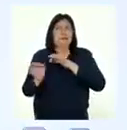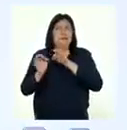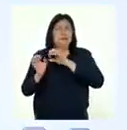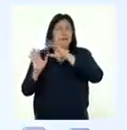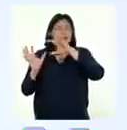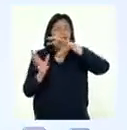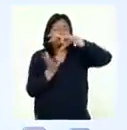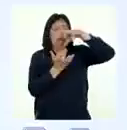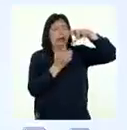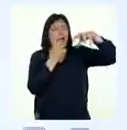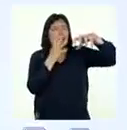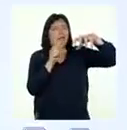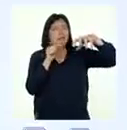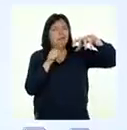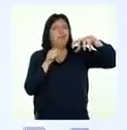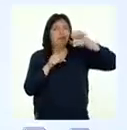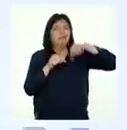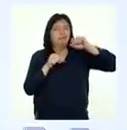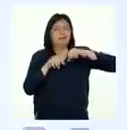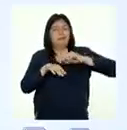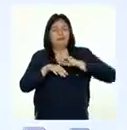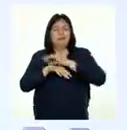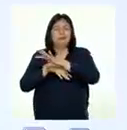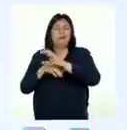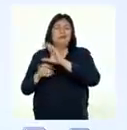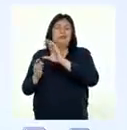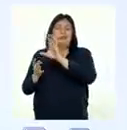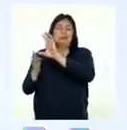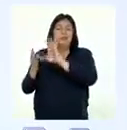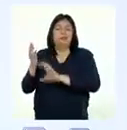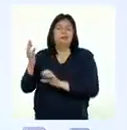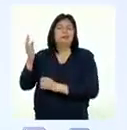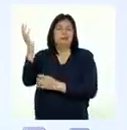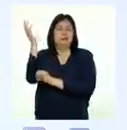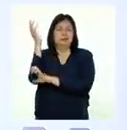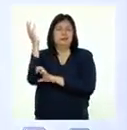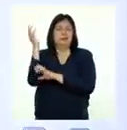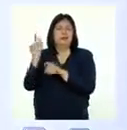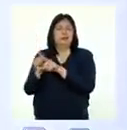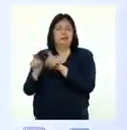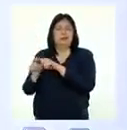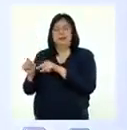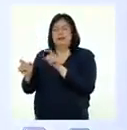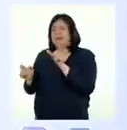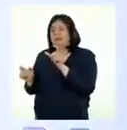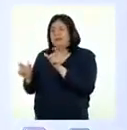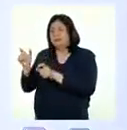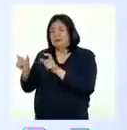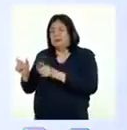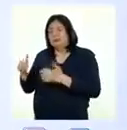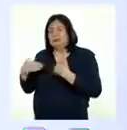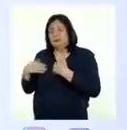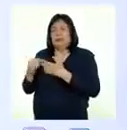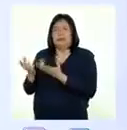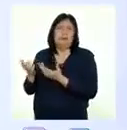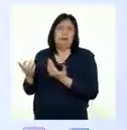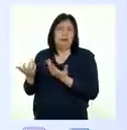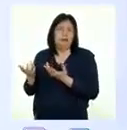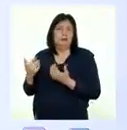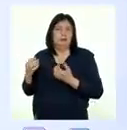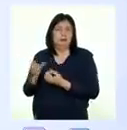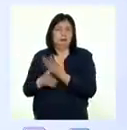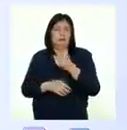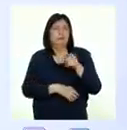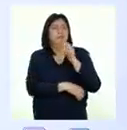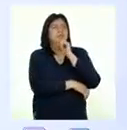global sí está influenciando en las características de las estaciones y en los seres vivos en general. Así es, Patricia.